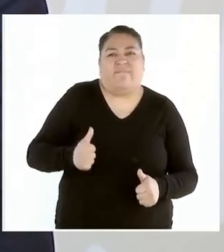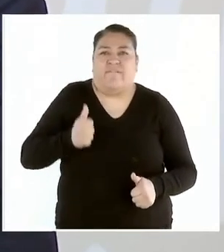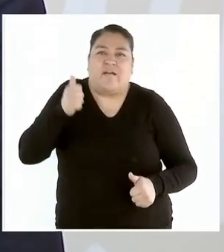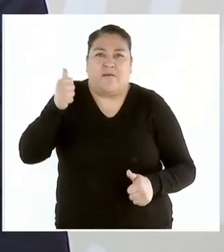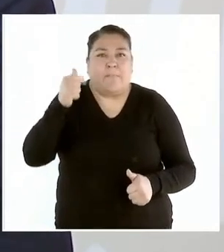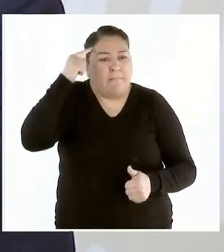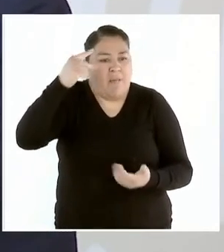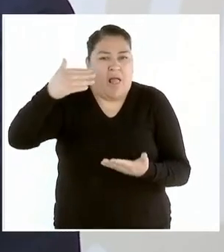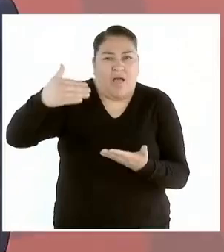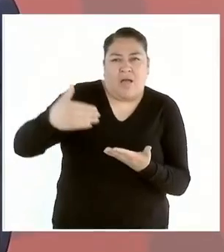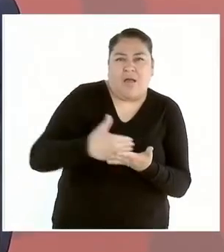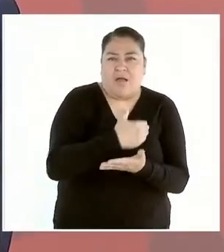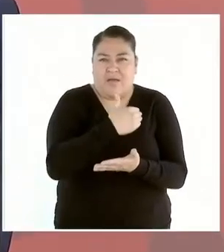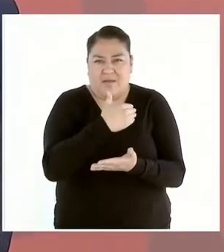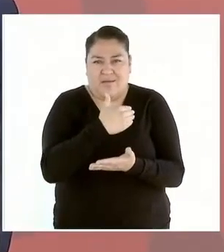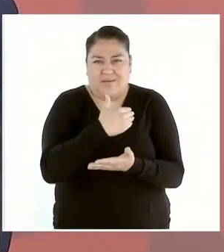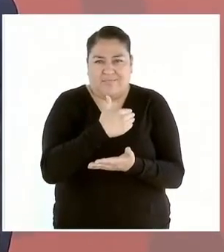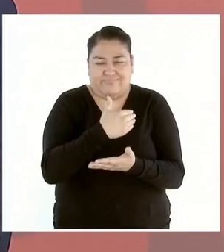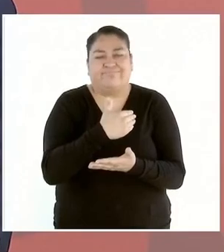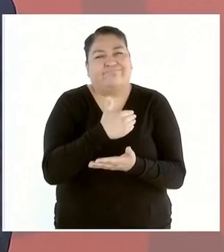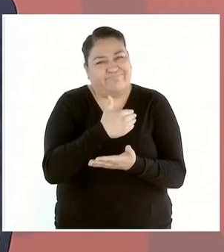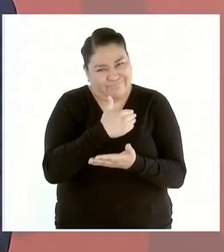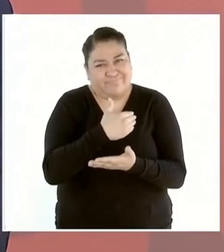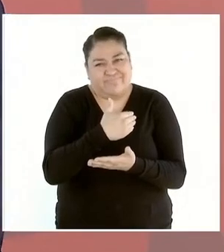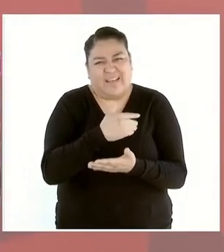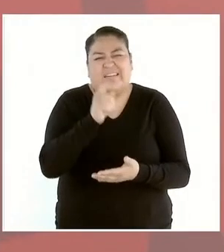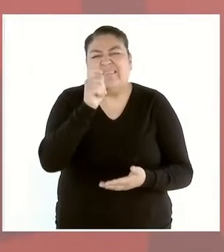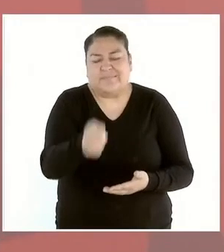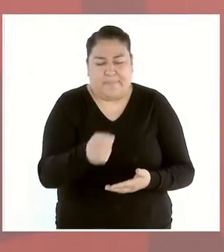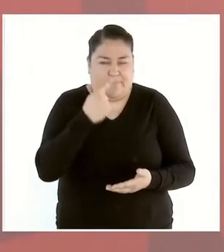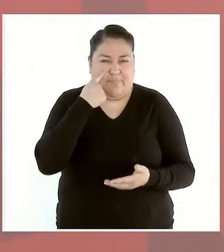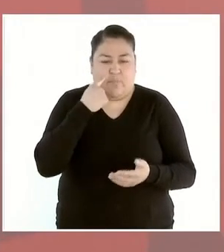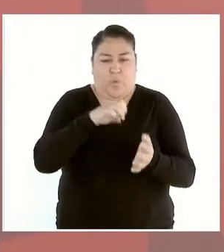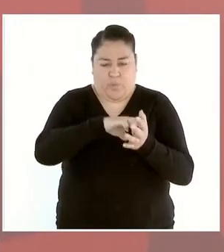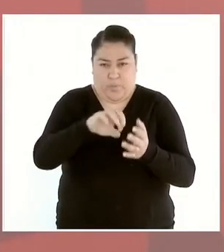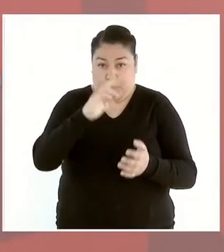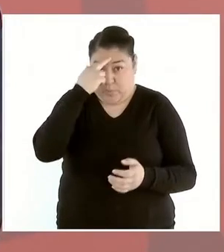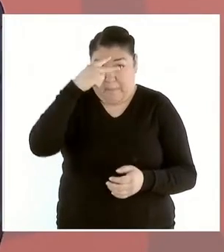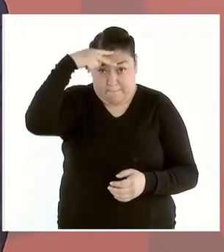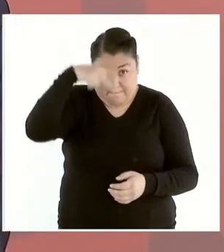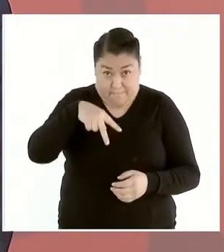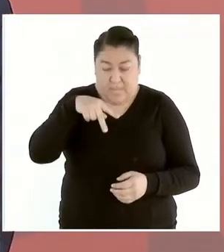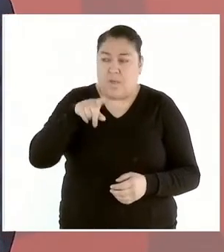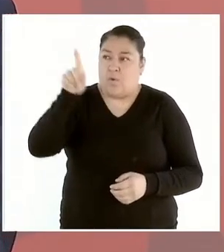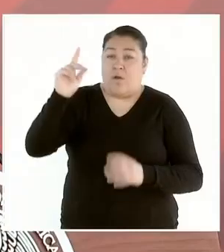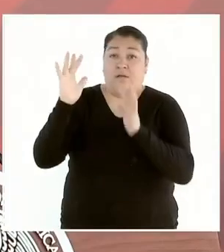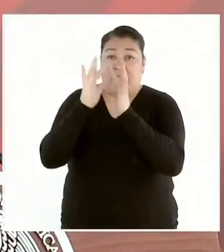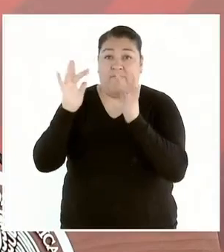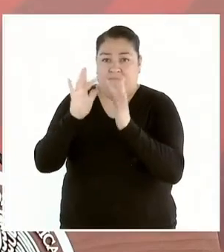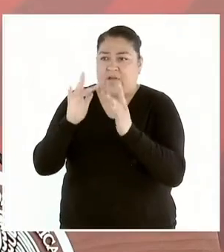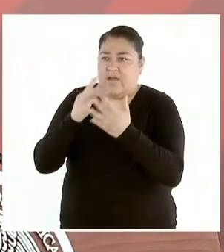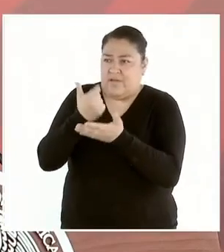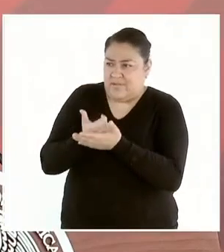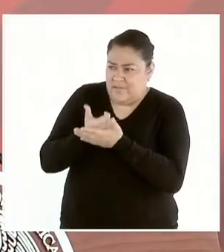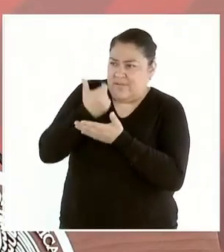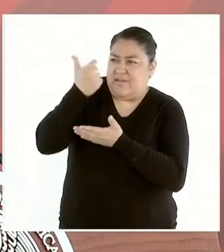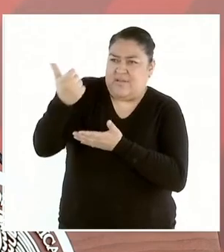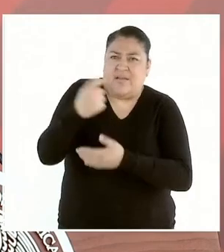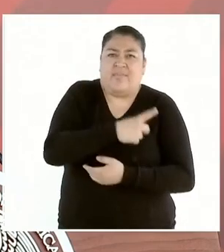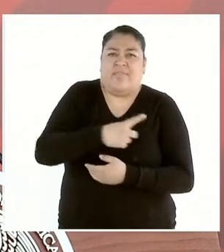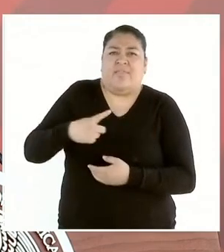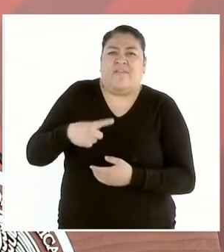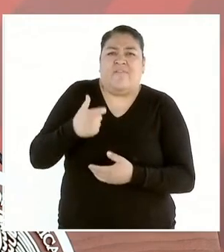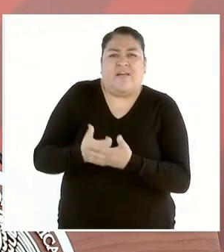la intervención es el hecho de que la deuda de méxico con francia era